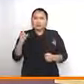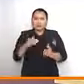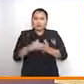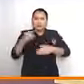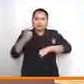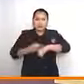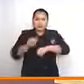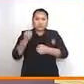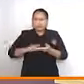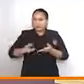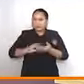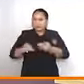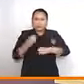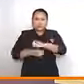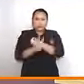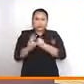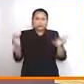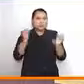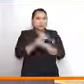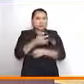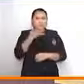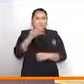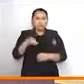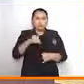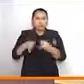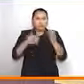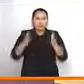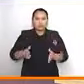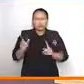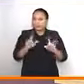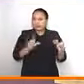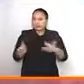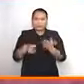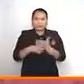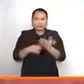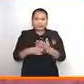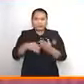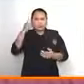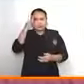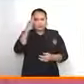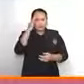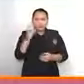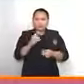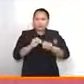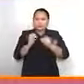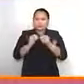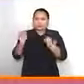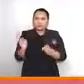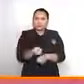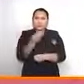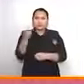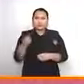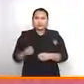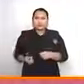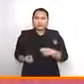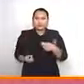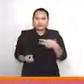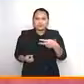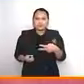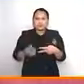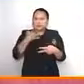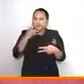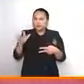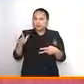con premiados mix. Así que suerte, jugadores, atentos con su boleto porque conocemos el primer número ganador. Primer dígito.